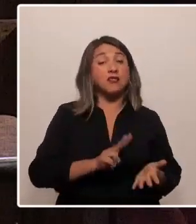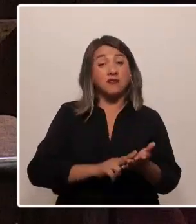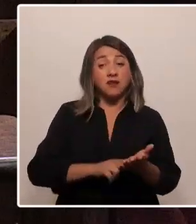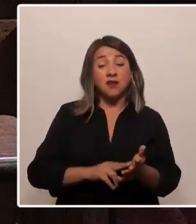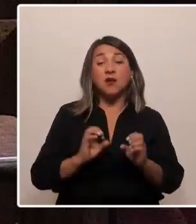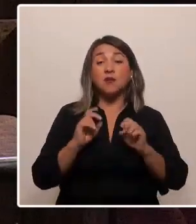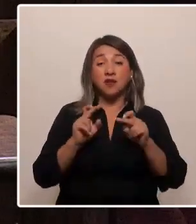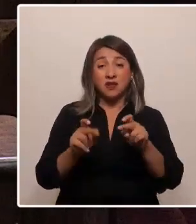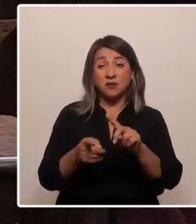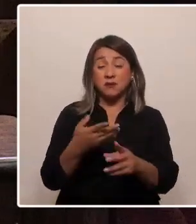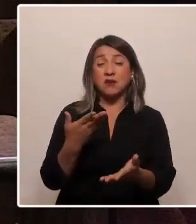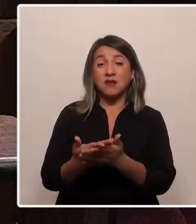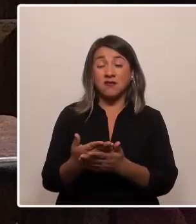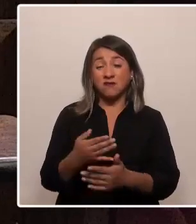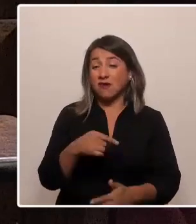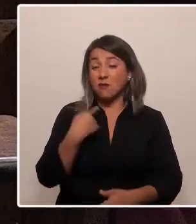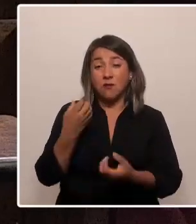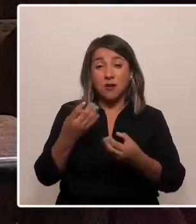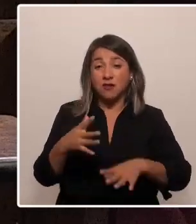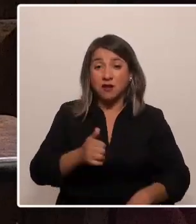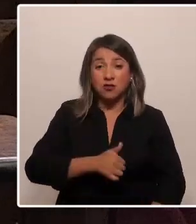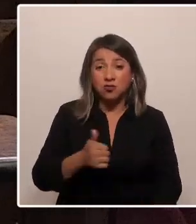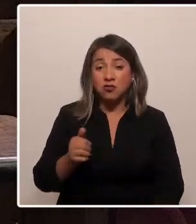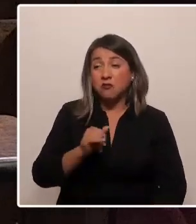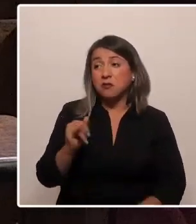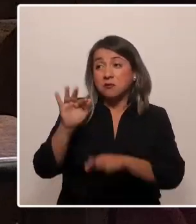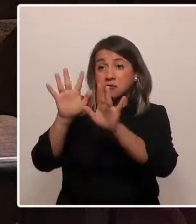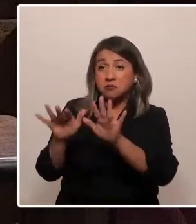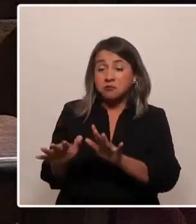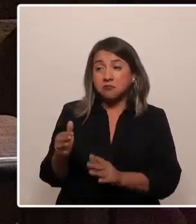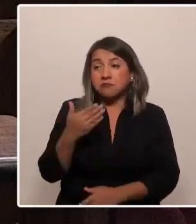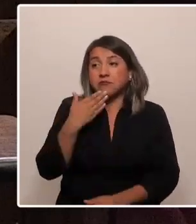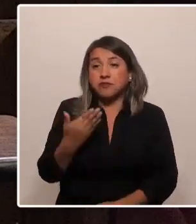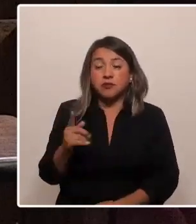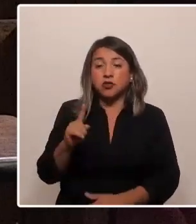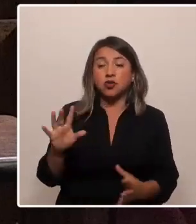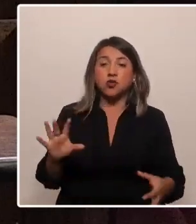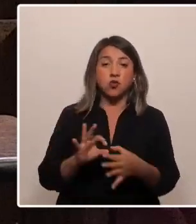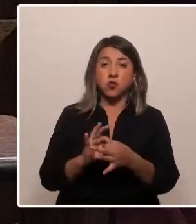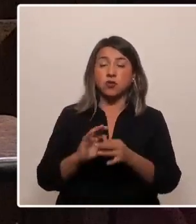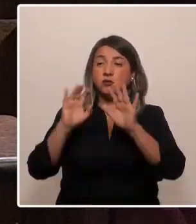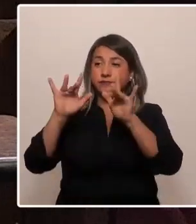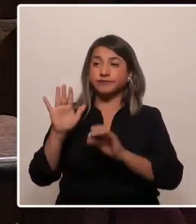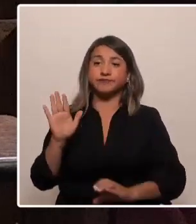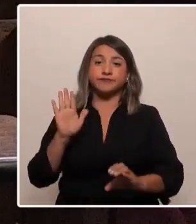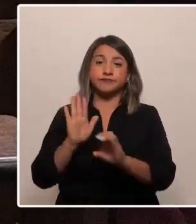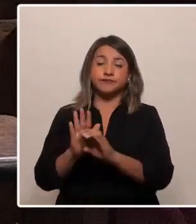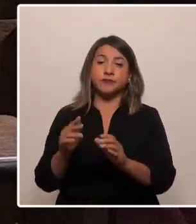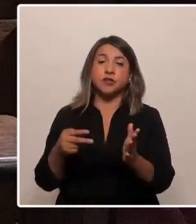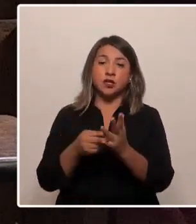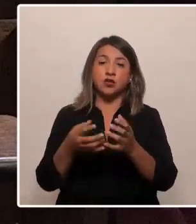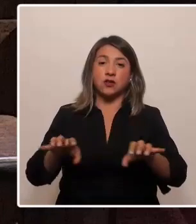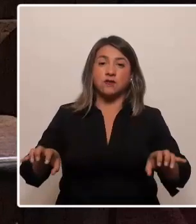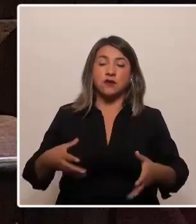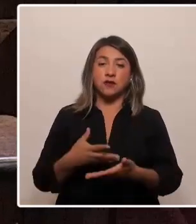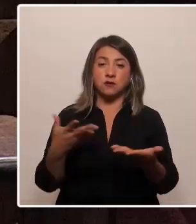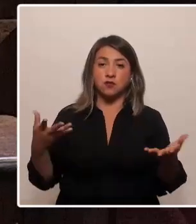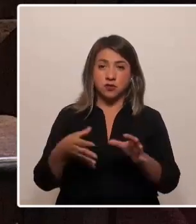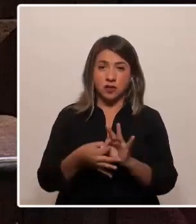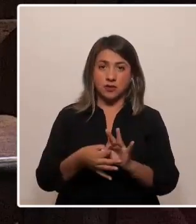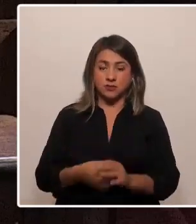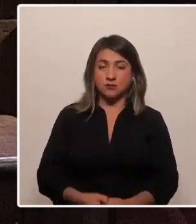oportunidad histórica y vamos a terminar escribiendo una constitución que no nos une, sino una constitución que nos divide. Muchas gracias.